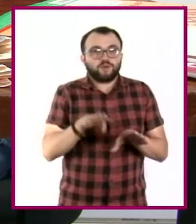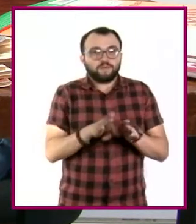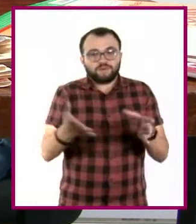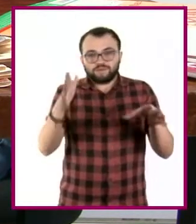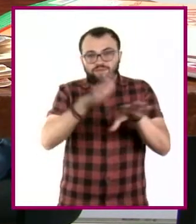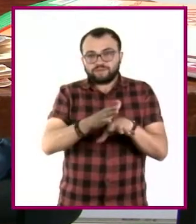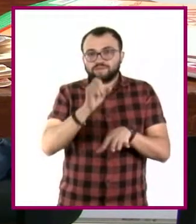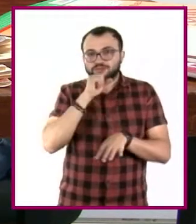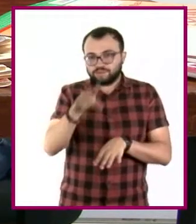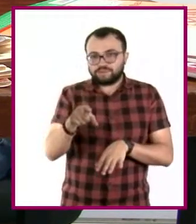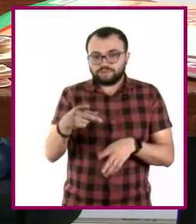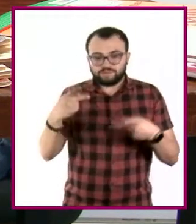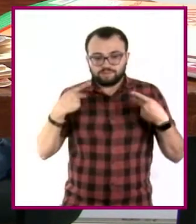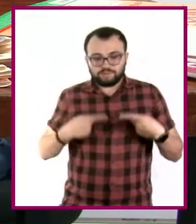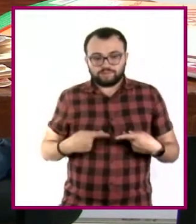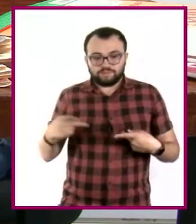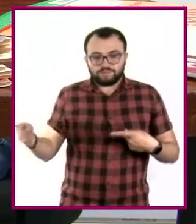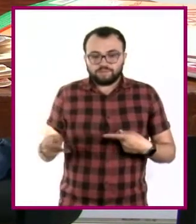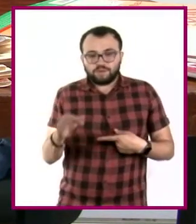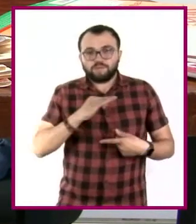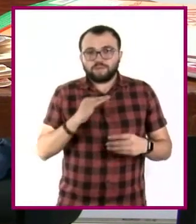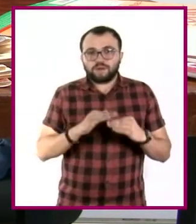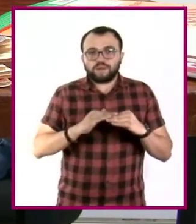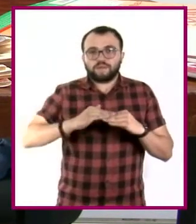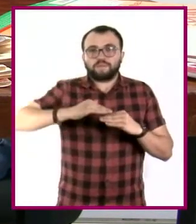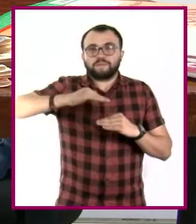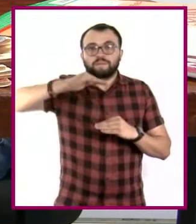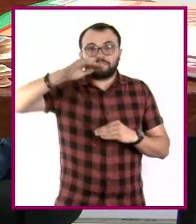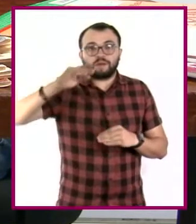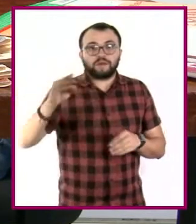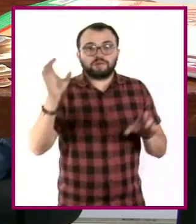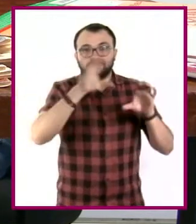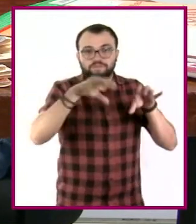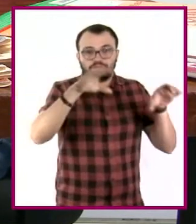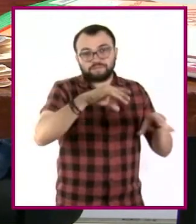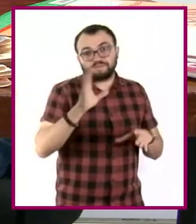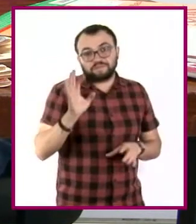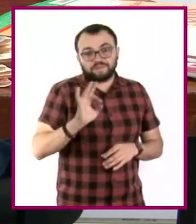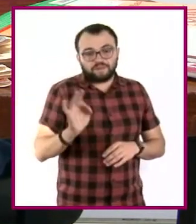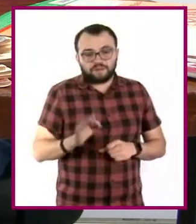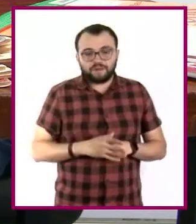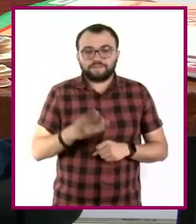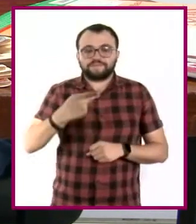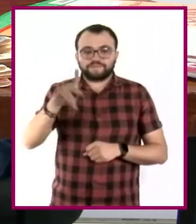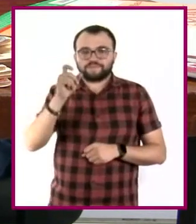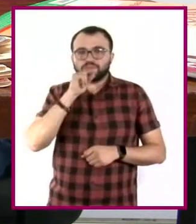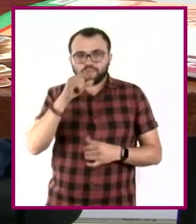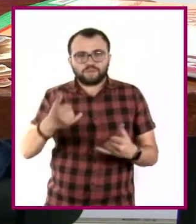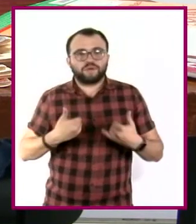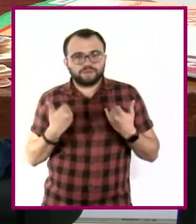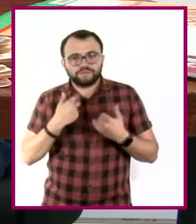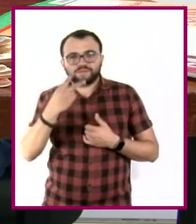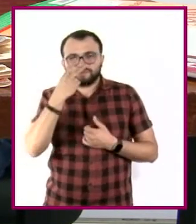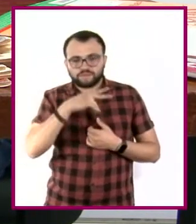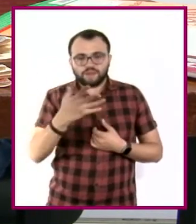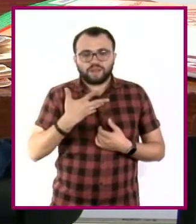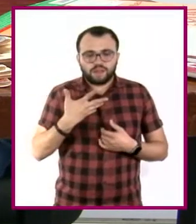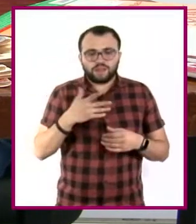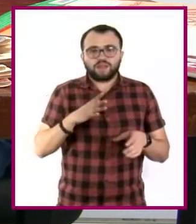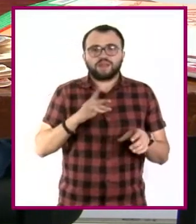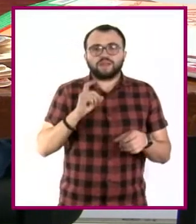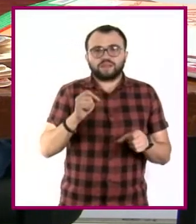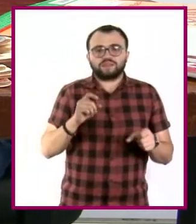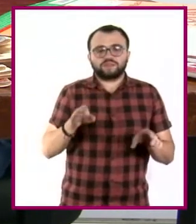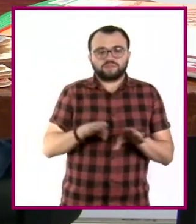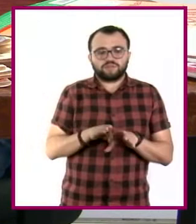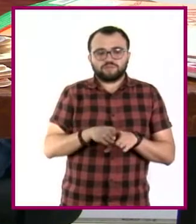de un sector de la población que podrá aumentar su matrícula escolar. Pero, oye, También los jóvenes mexicanos estamos en el campo de la